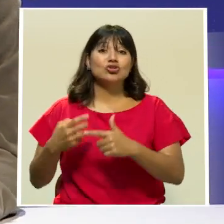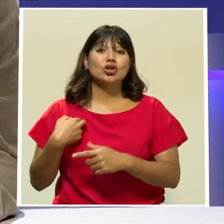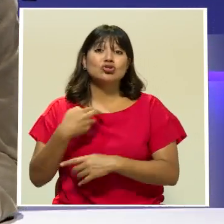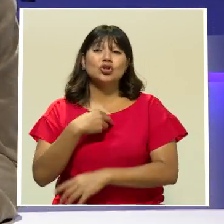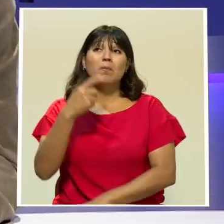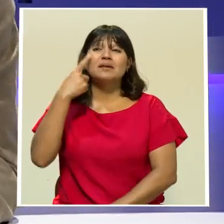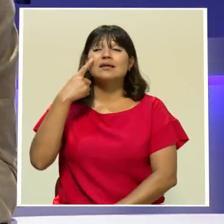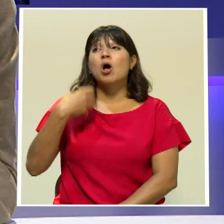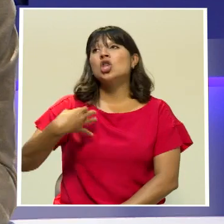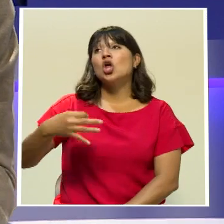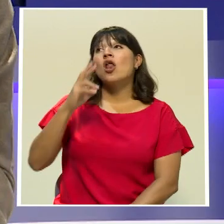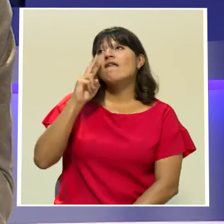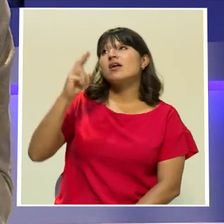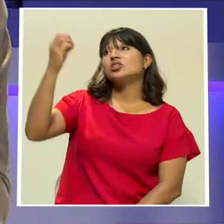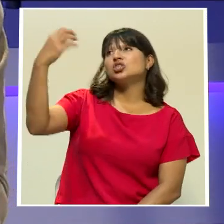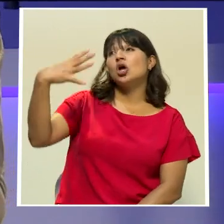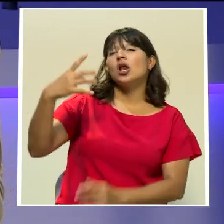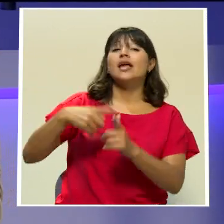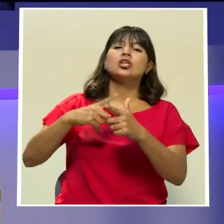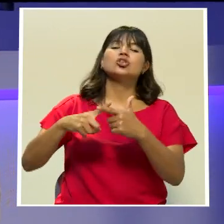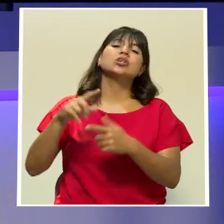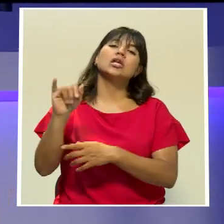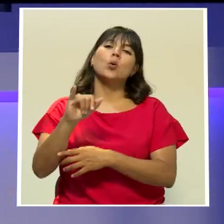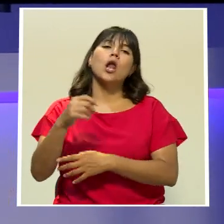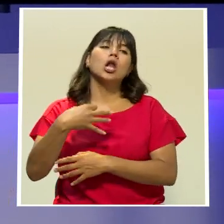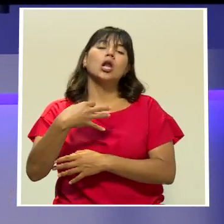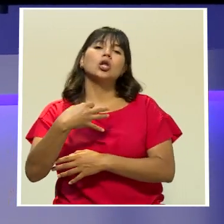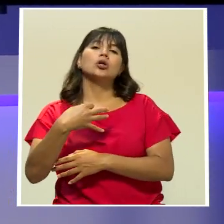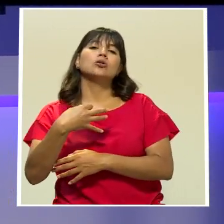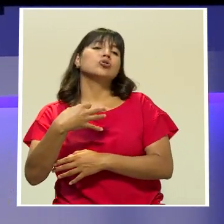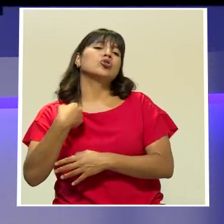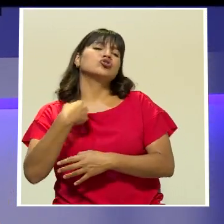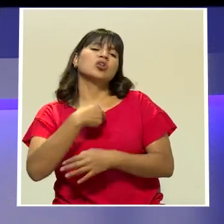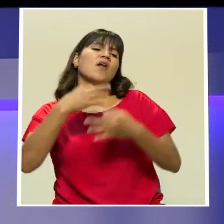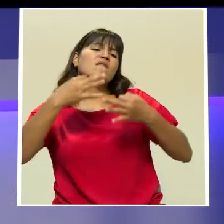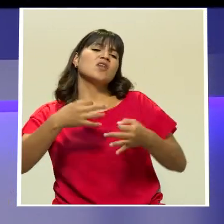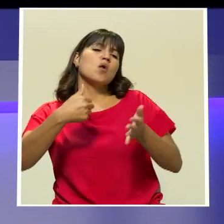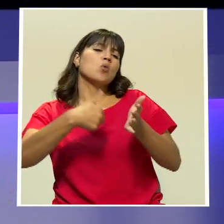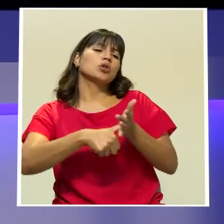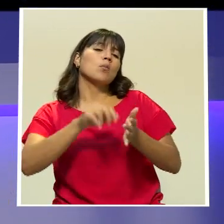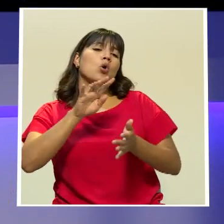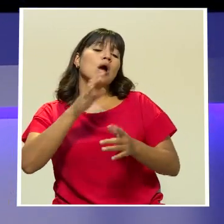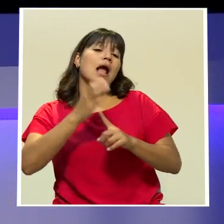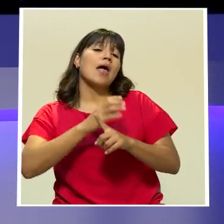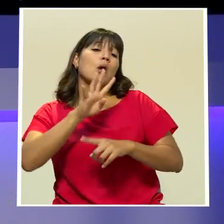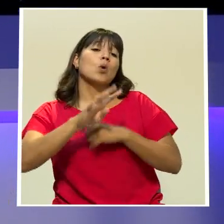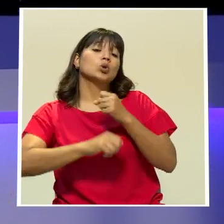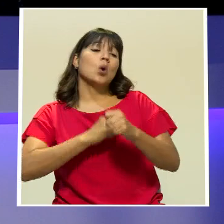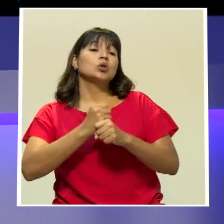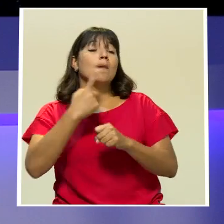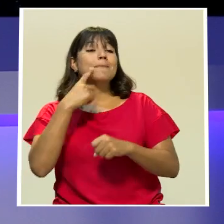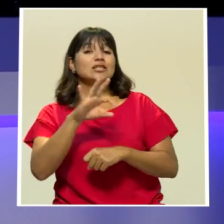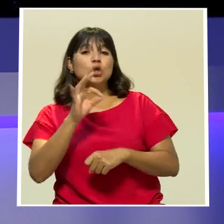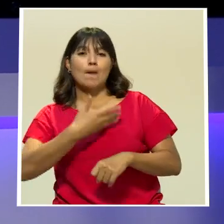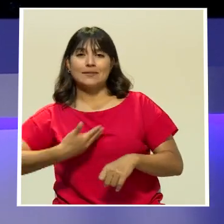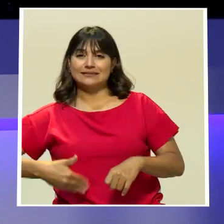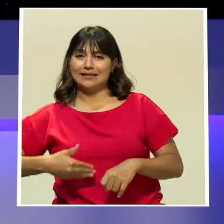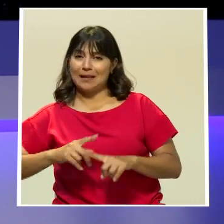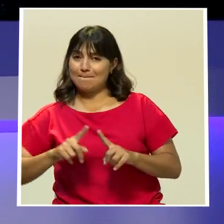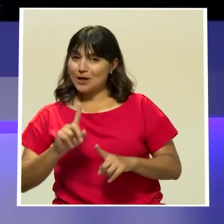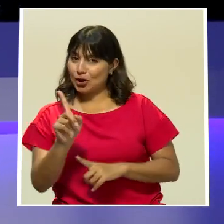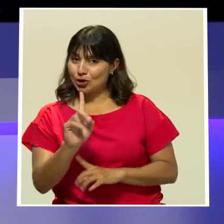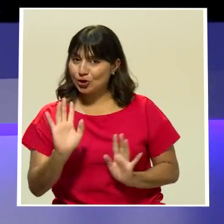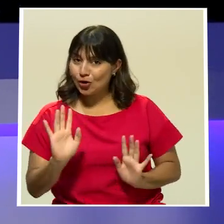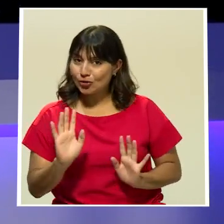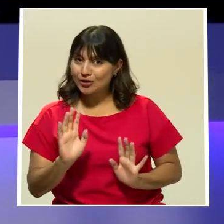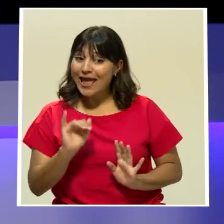el sol todos los días, así vamos a estar votando cada 2 años o cada 4 años por presidente, pero no es así, es una construcción